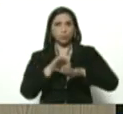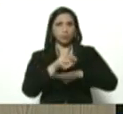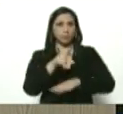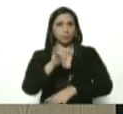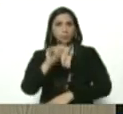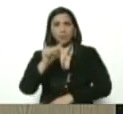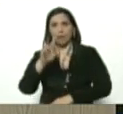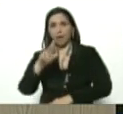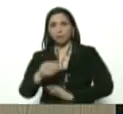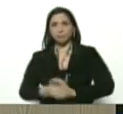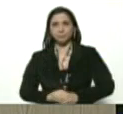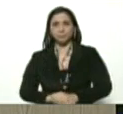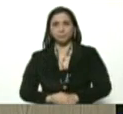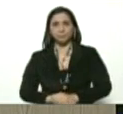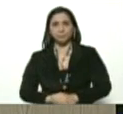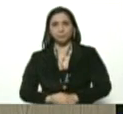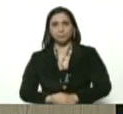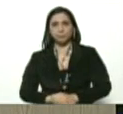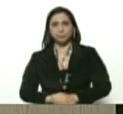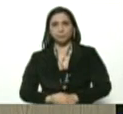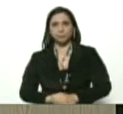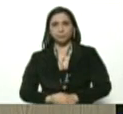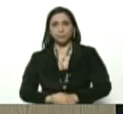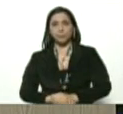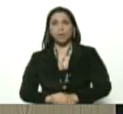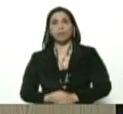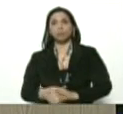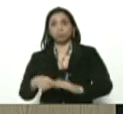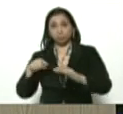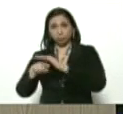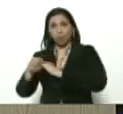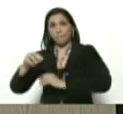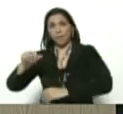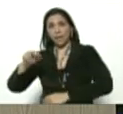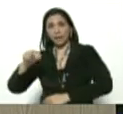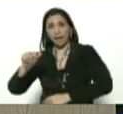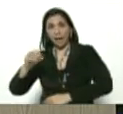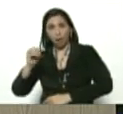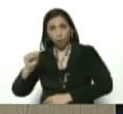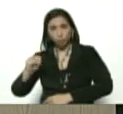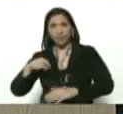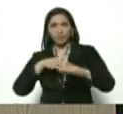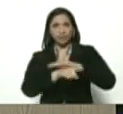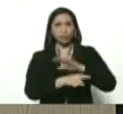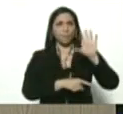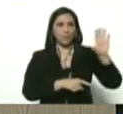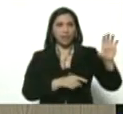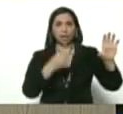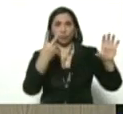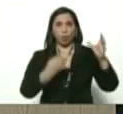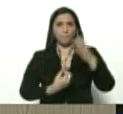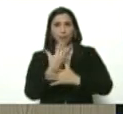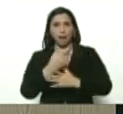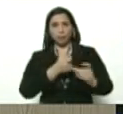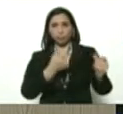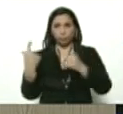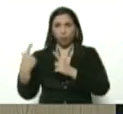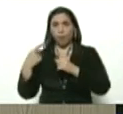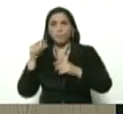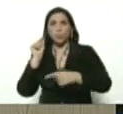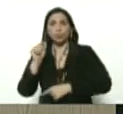de upata que viajó a manaos ingresó al país el 2 de mayo fue trasladado al punto de atención social